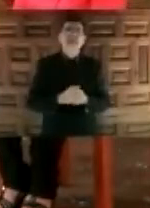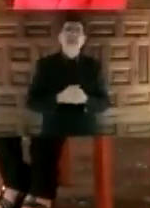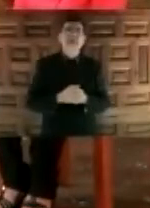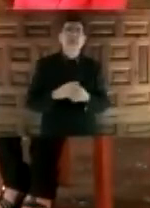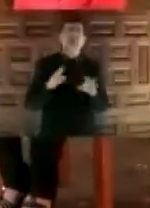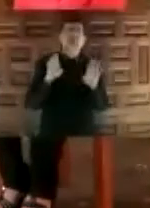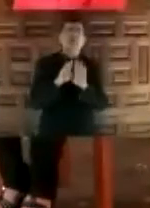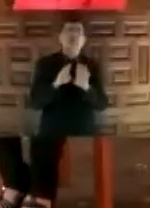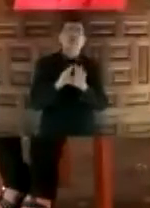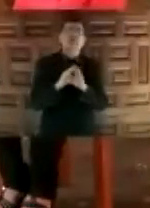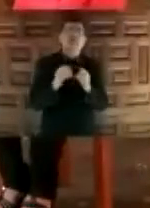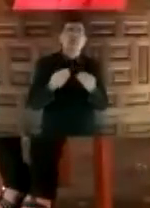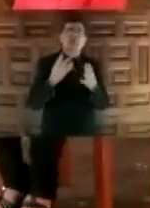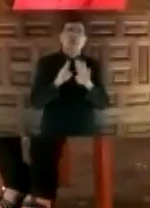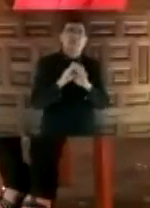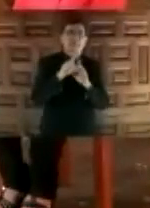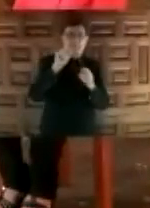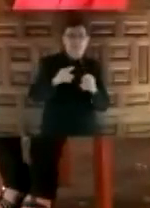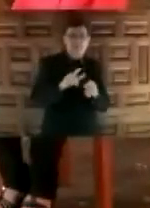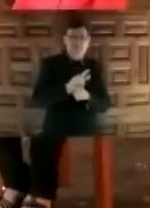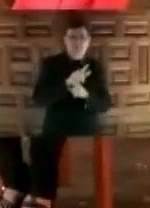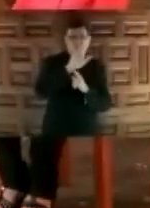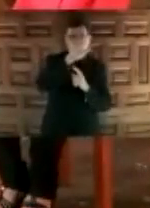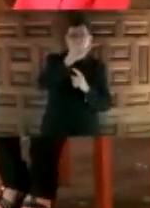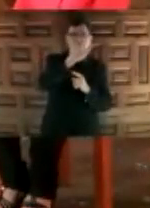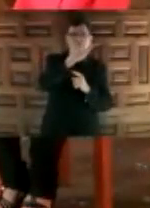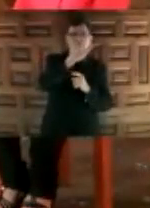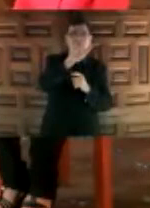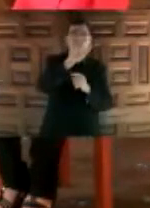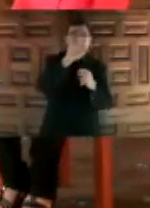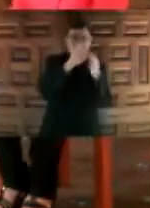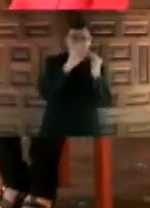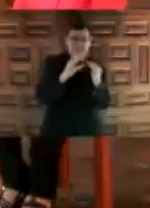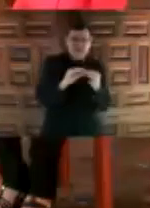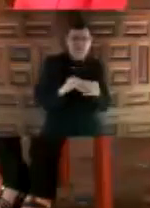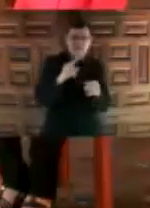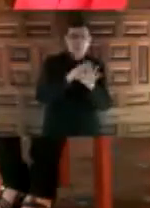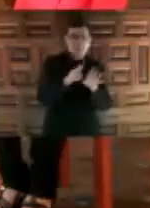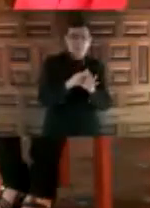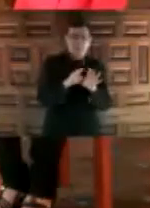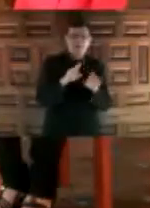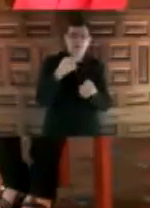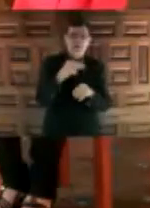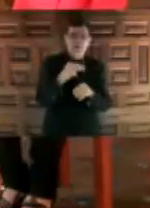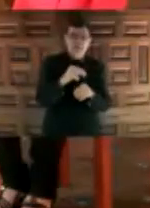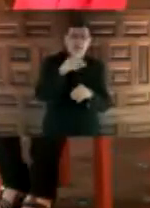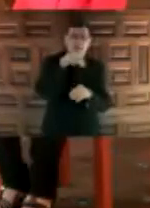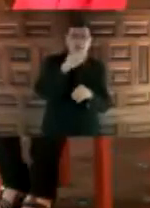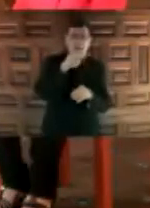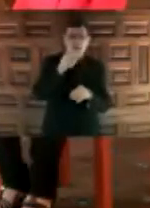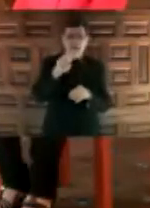Como prestada la metáfora de la nave, el doctor Melitón, para llamarla nave